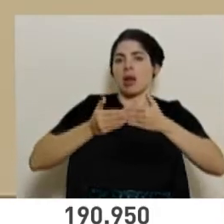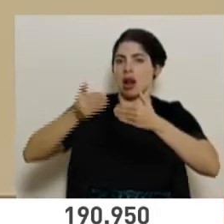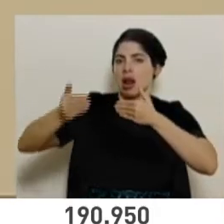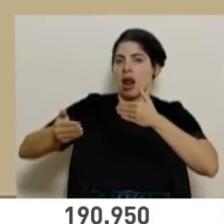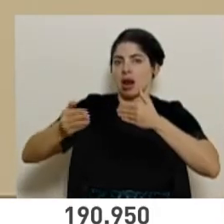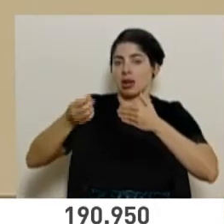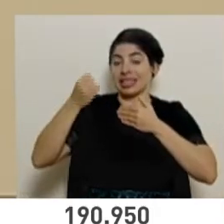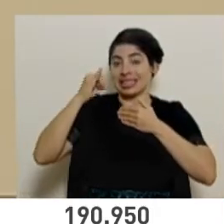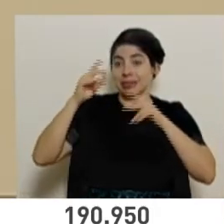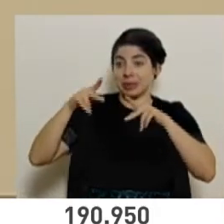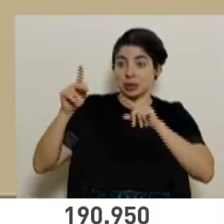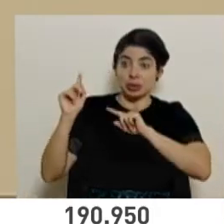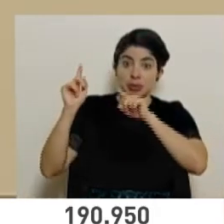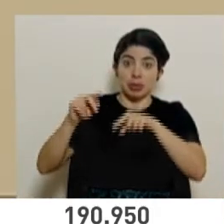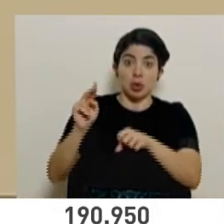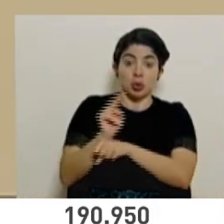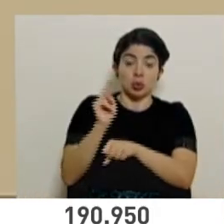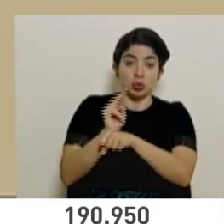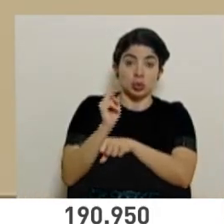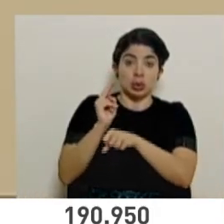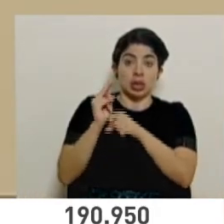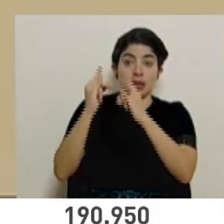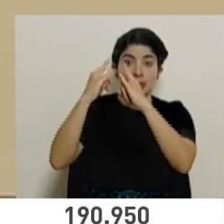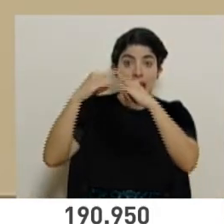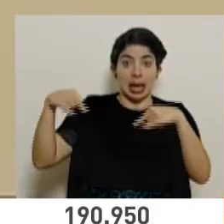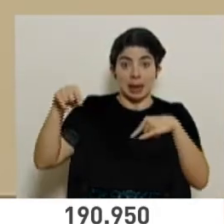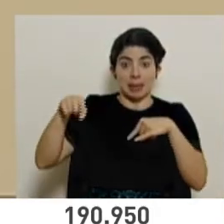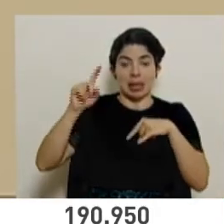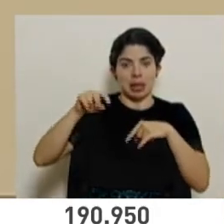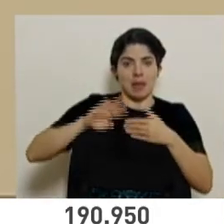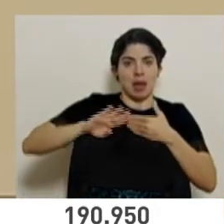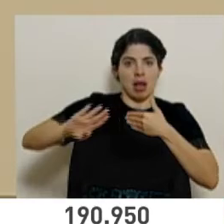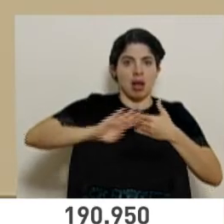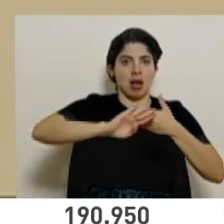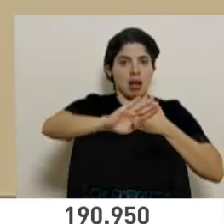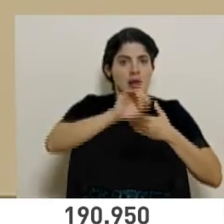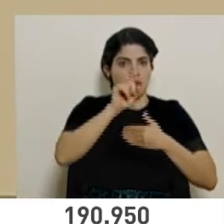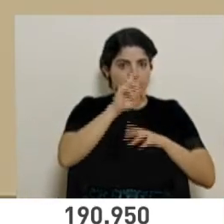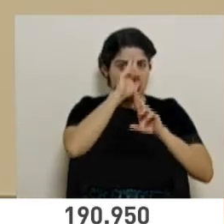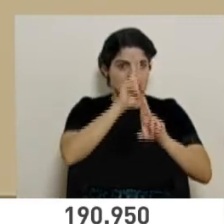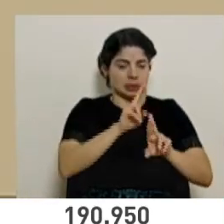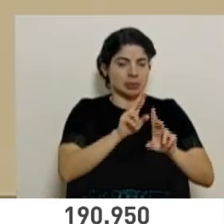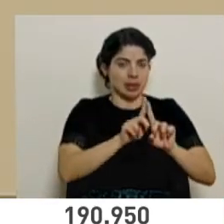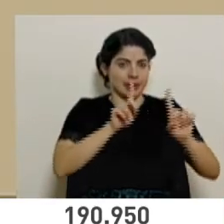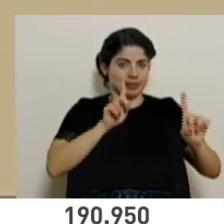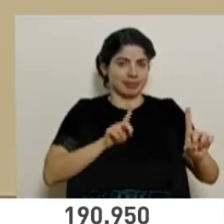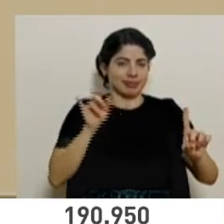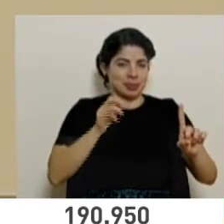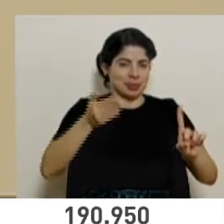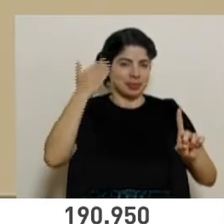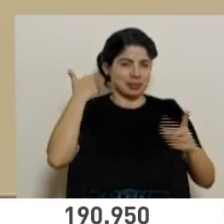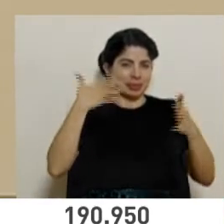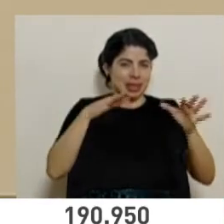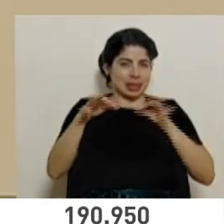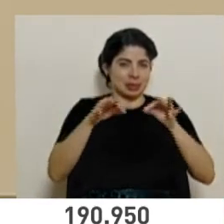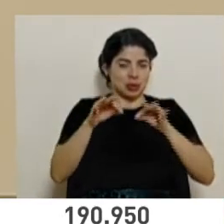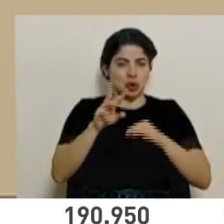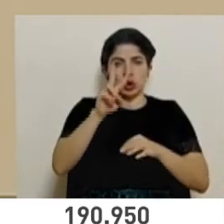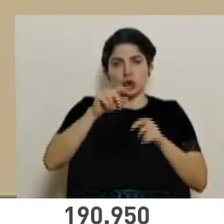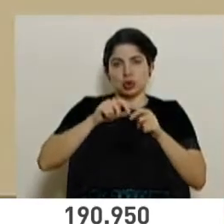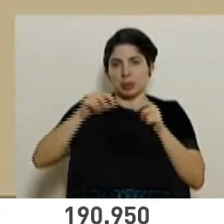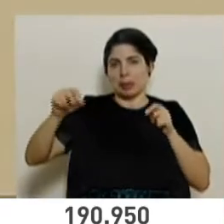a utilizar estos dispositivos tendrán que guardar el distanciamiento, como ya se ha mencionado,